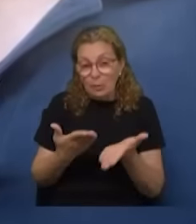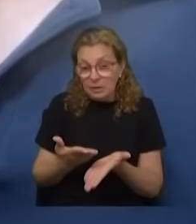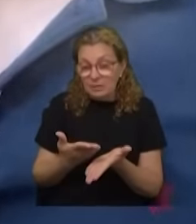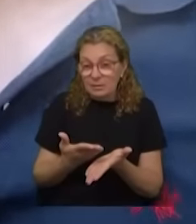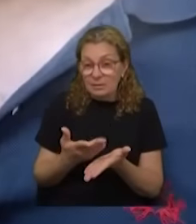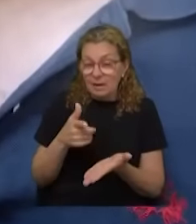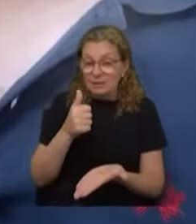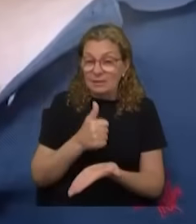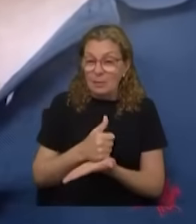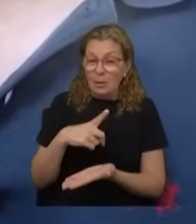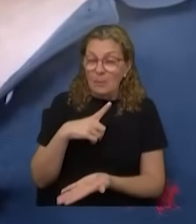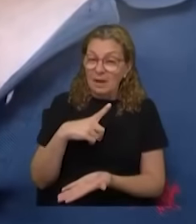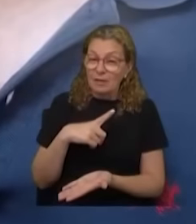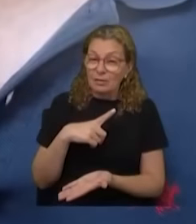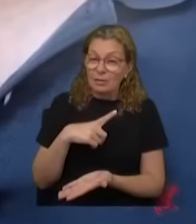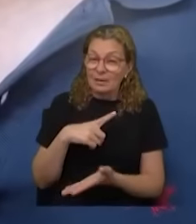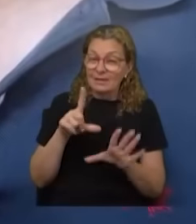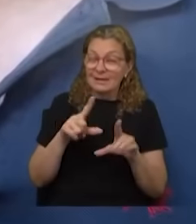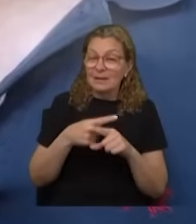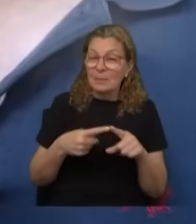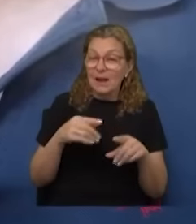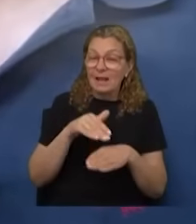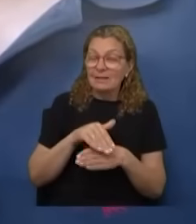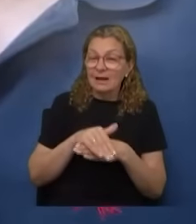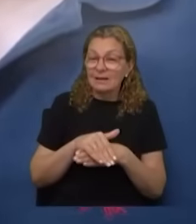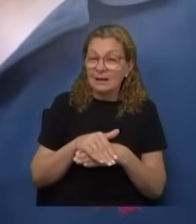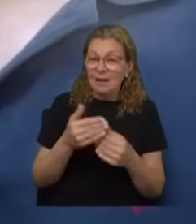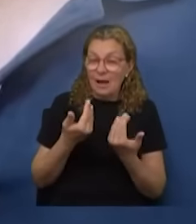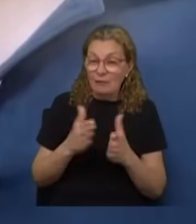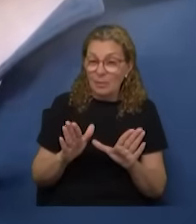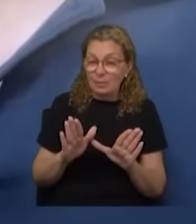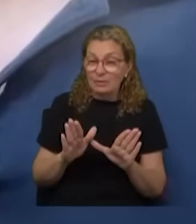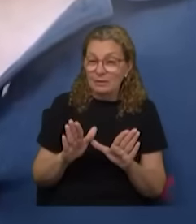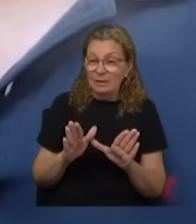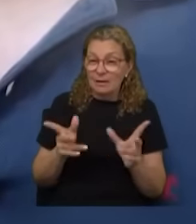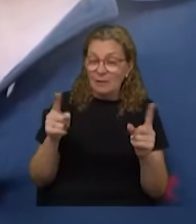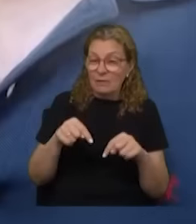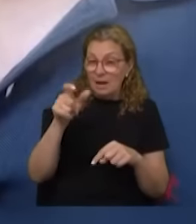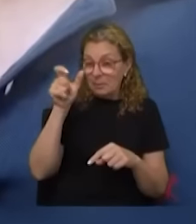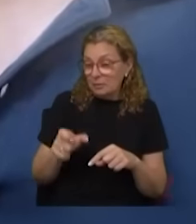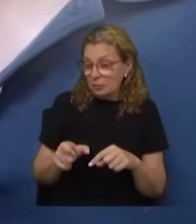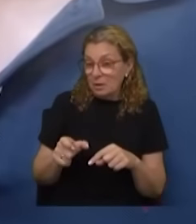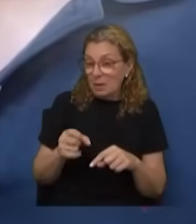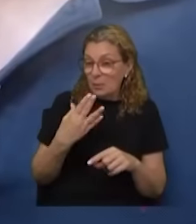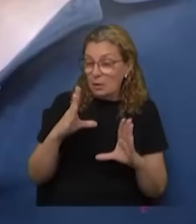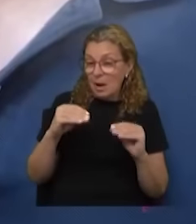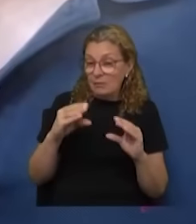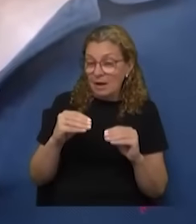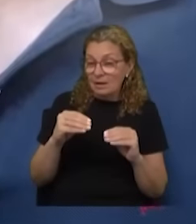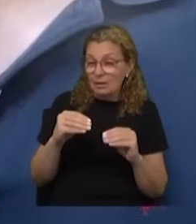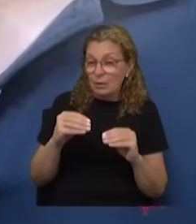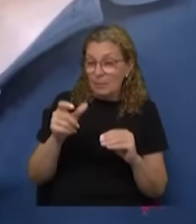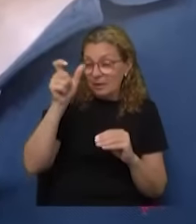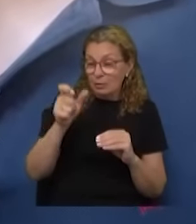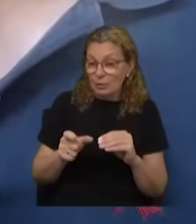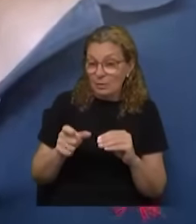bueno Y acá estamos esperando ahora 19:30 que que se abran las puertas y que y que venga la gente y bueno Charlar Con un par de referentes